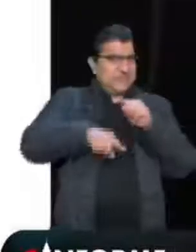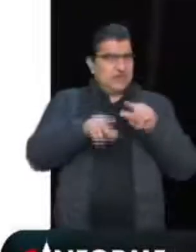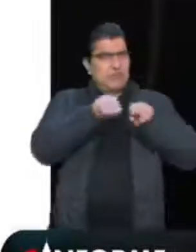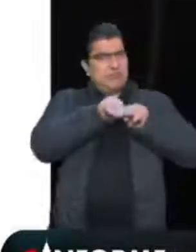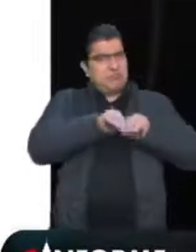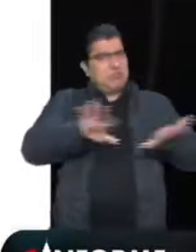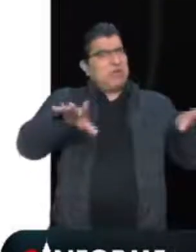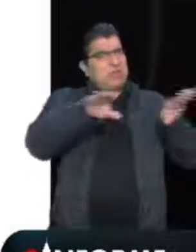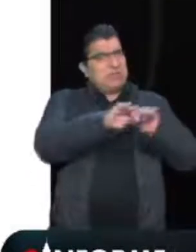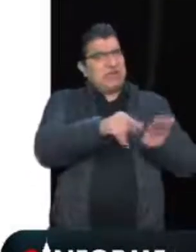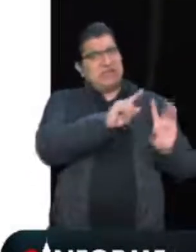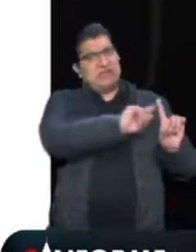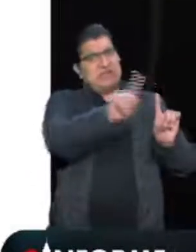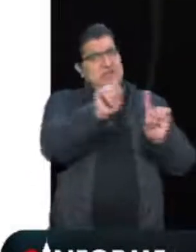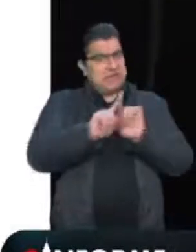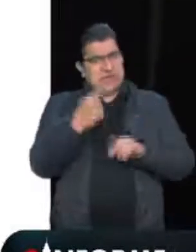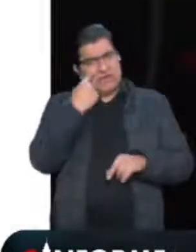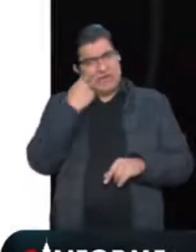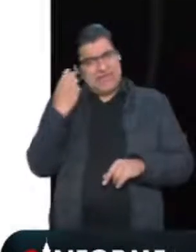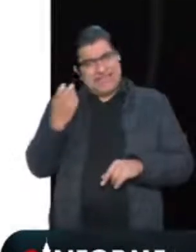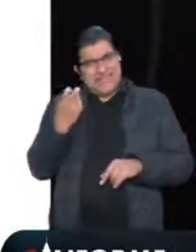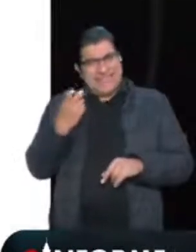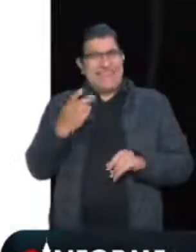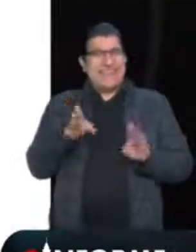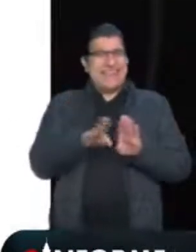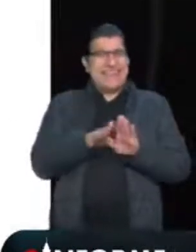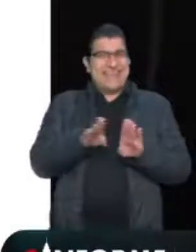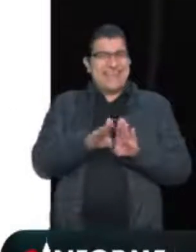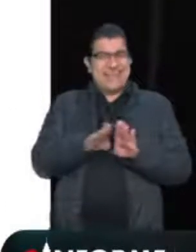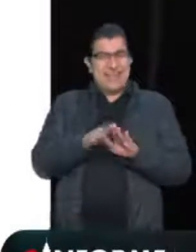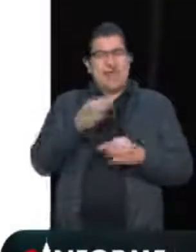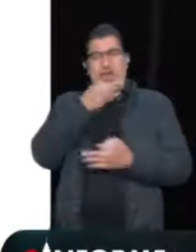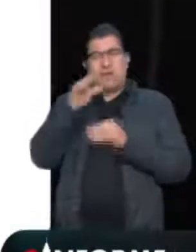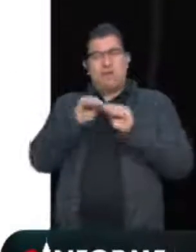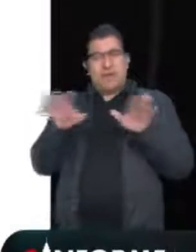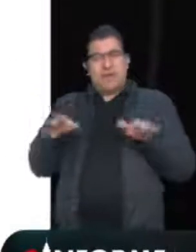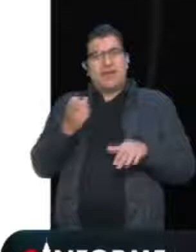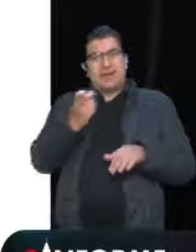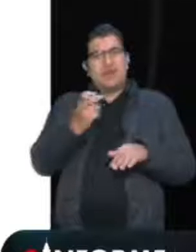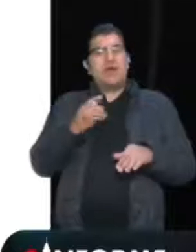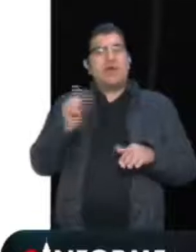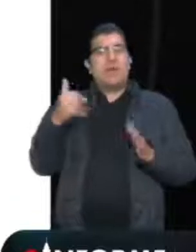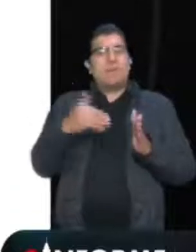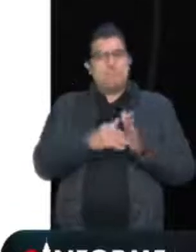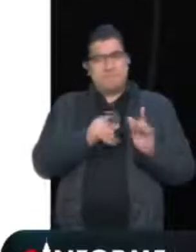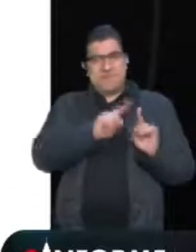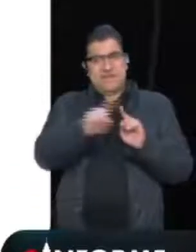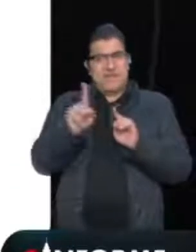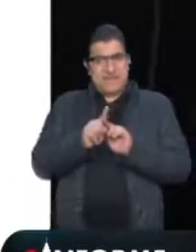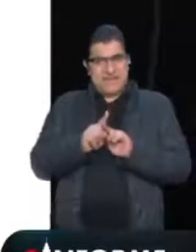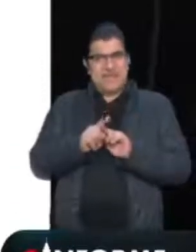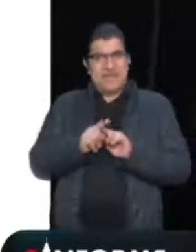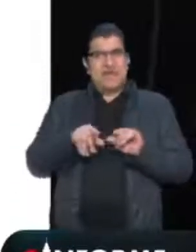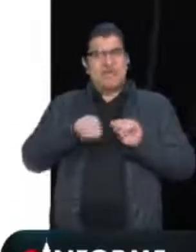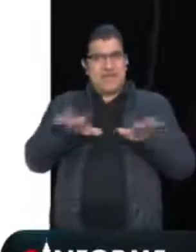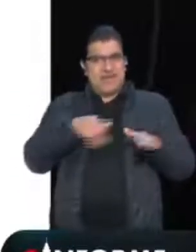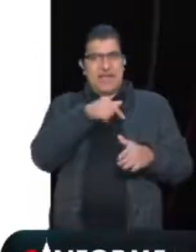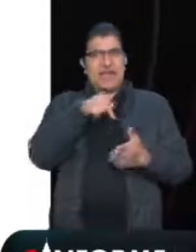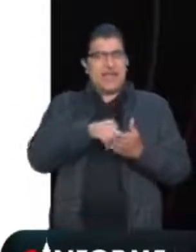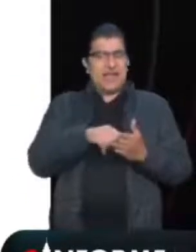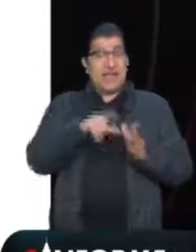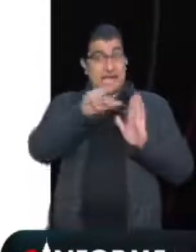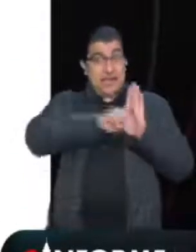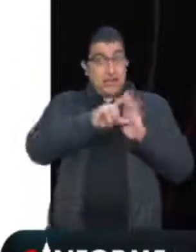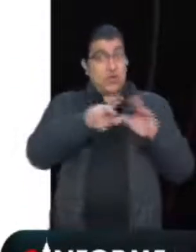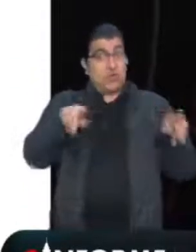promovían, estamos viendo ahí en pantalla justamente el comunicado, más de 11,000 publicaciones de Facebook e Instagram que o